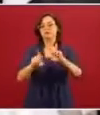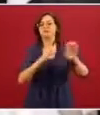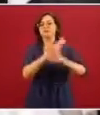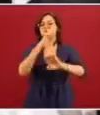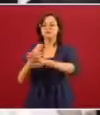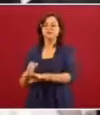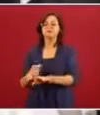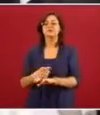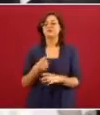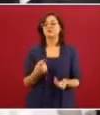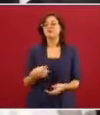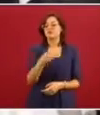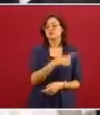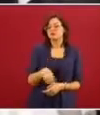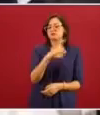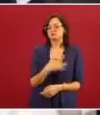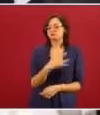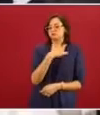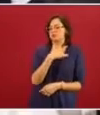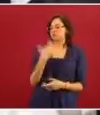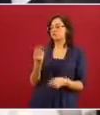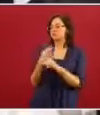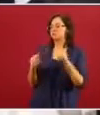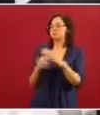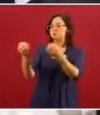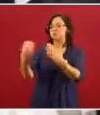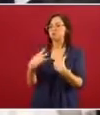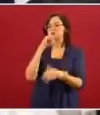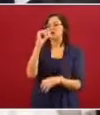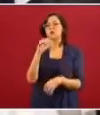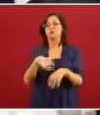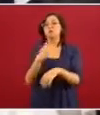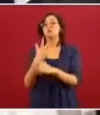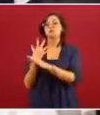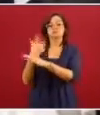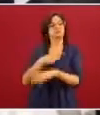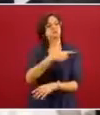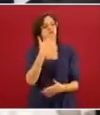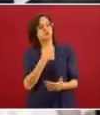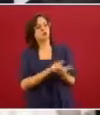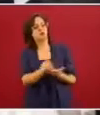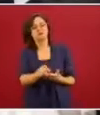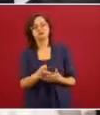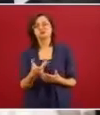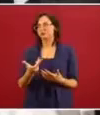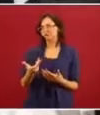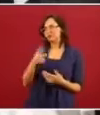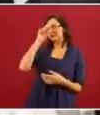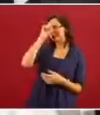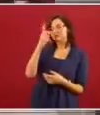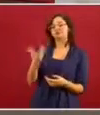también ellos mencionan que no les están brindando el material porque no tienen derecho a recibirlo. Desde que